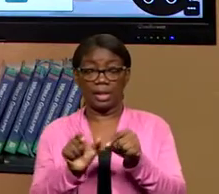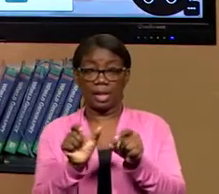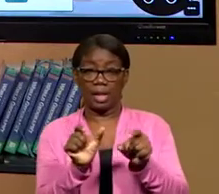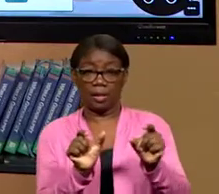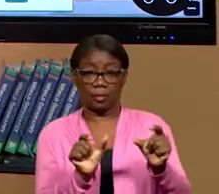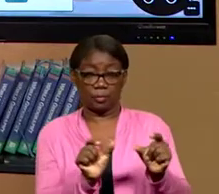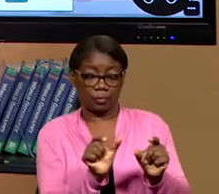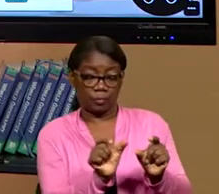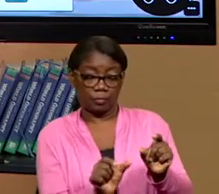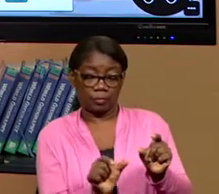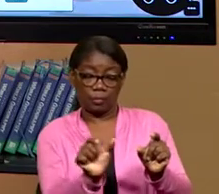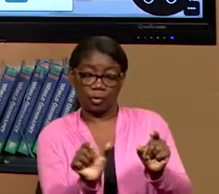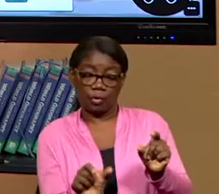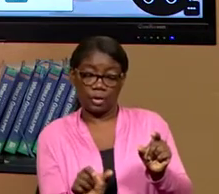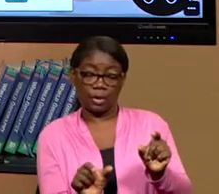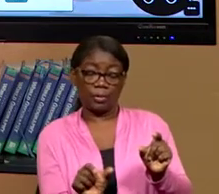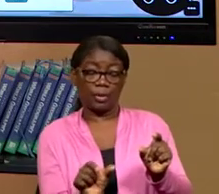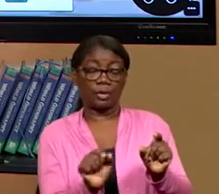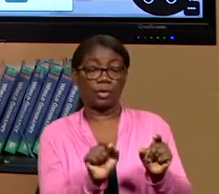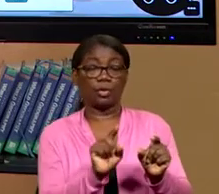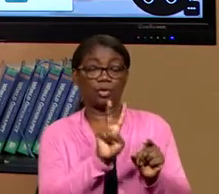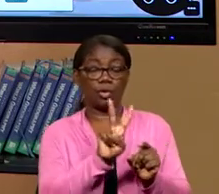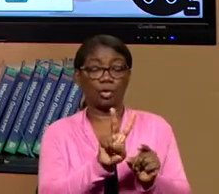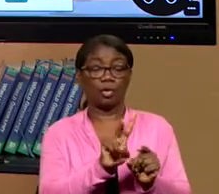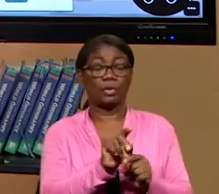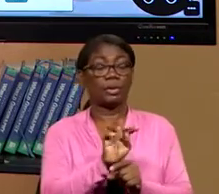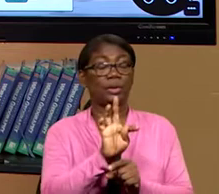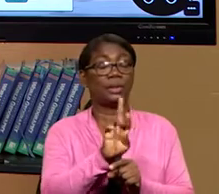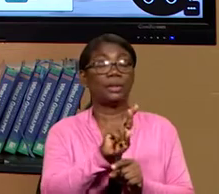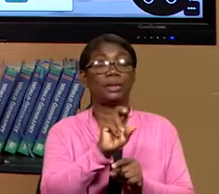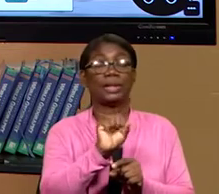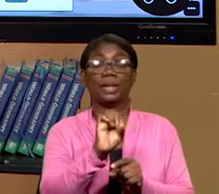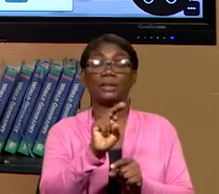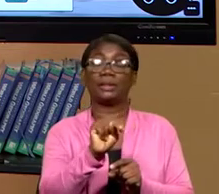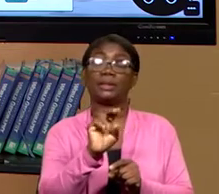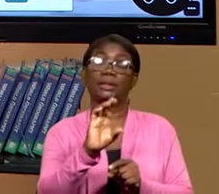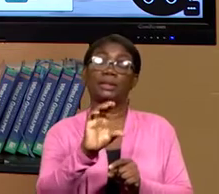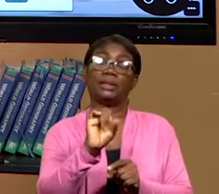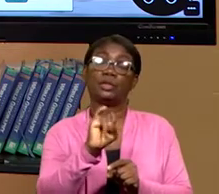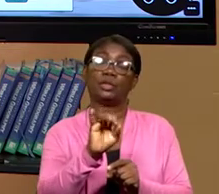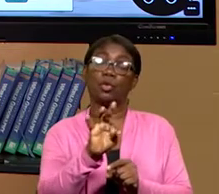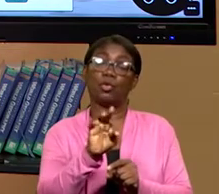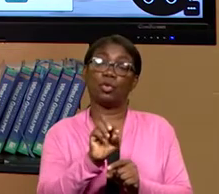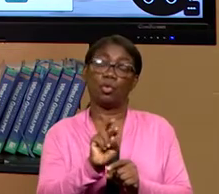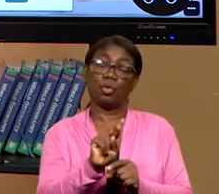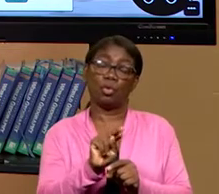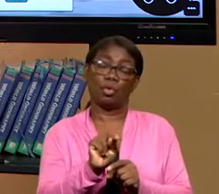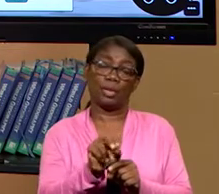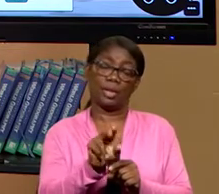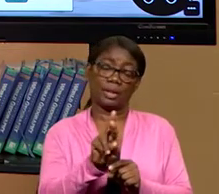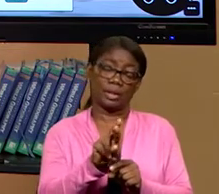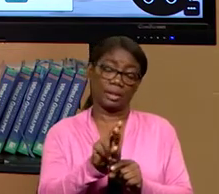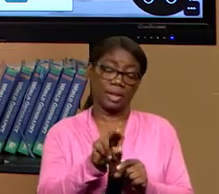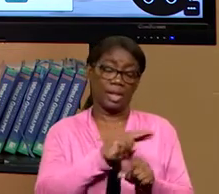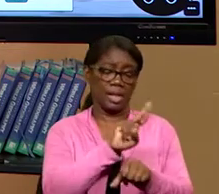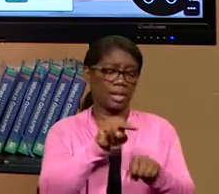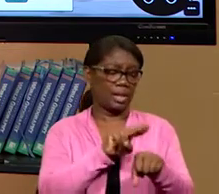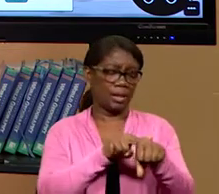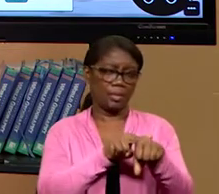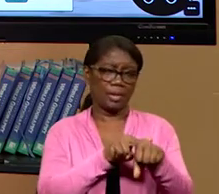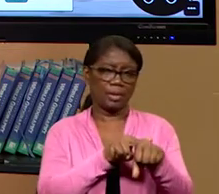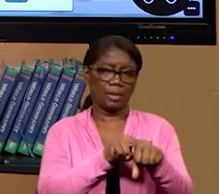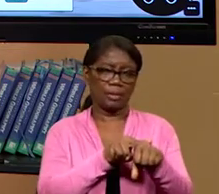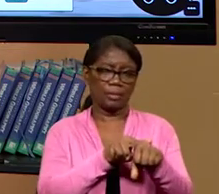conformado por dos transistores con su respectivo condensador y este generalmente, ¿verdad?, genera